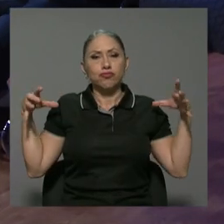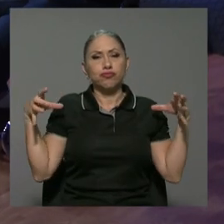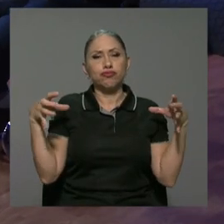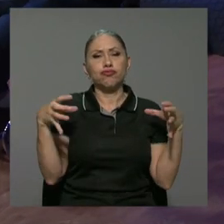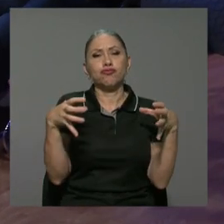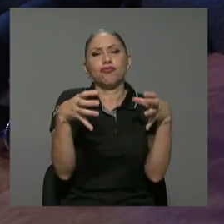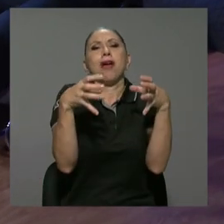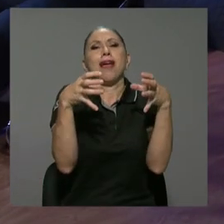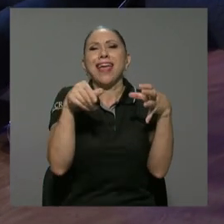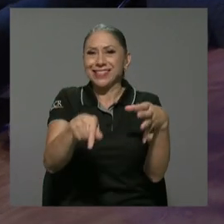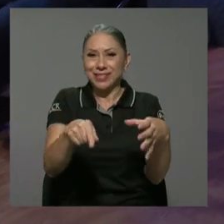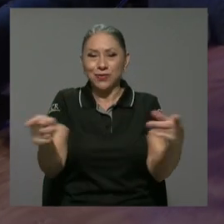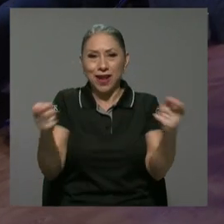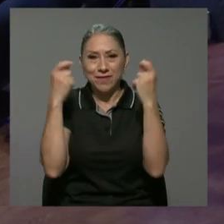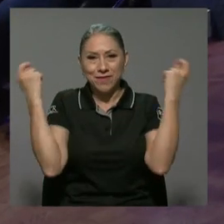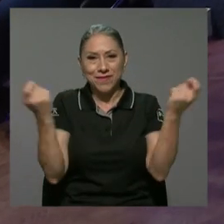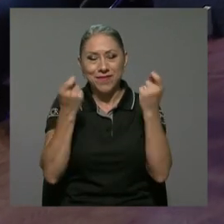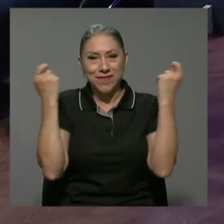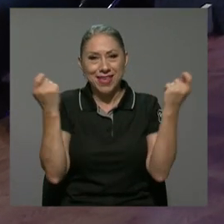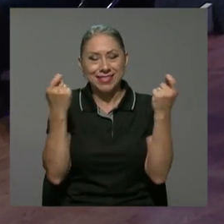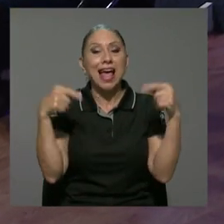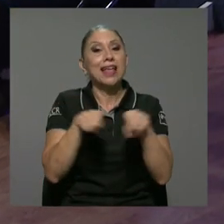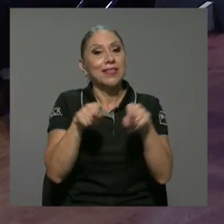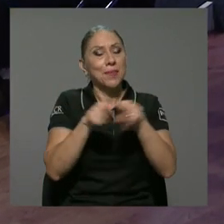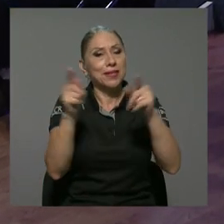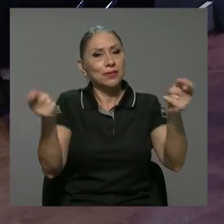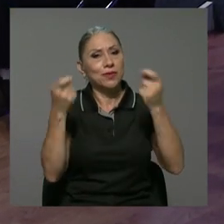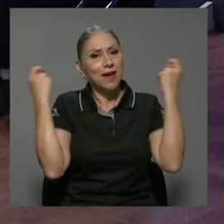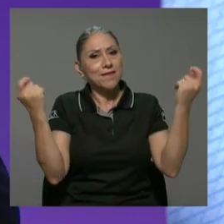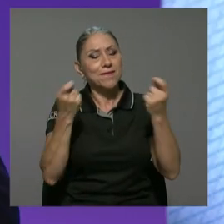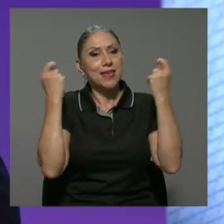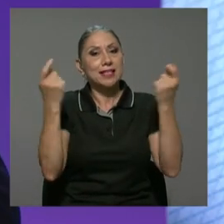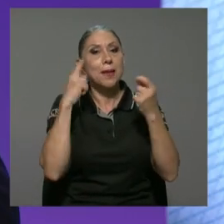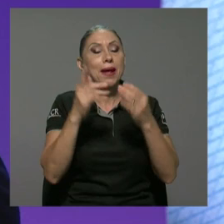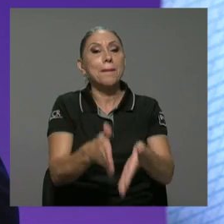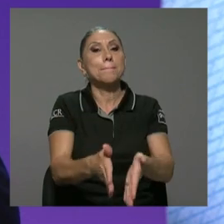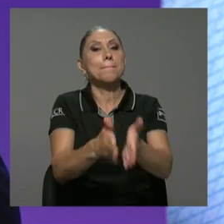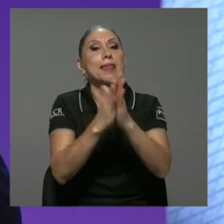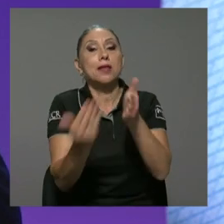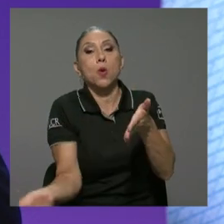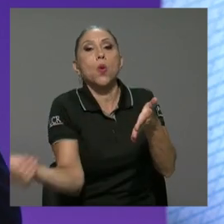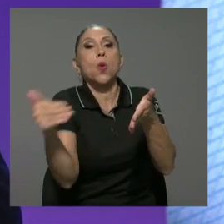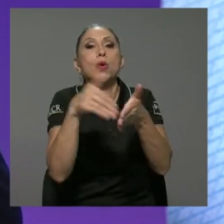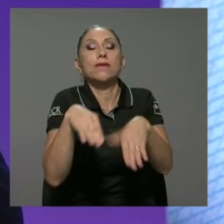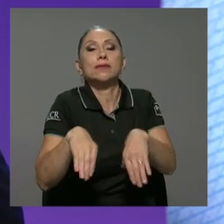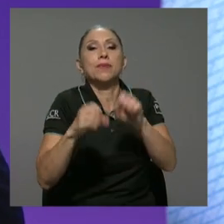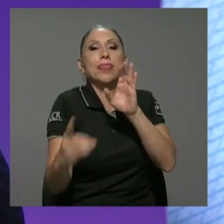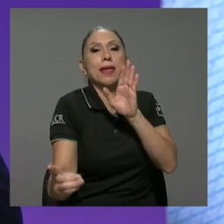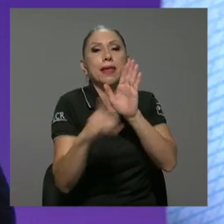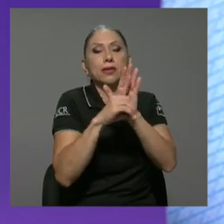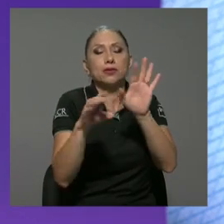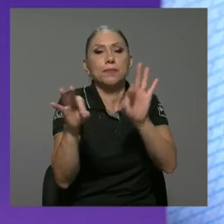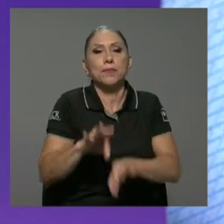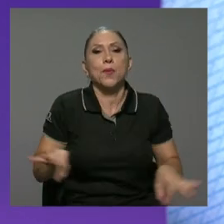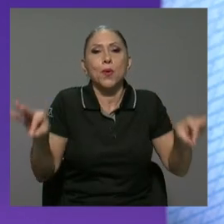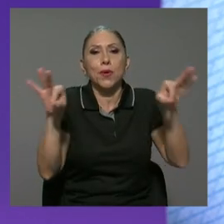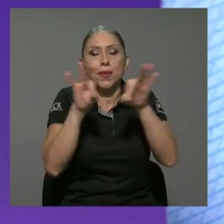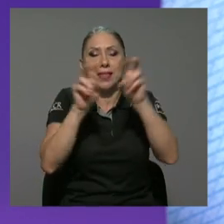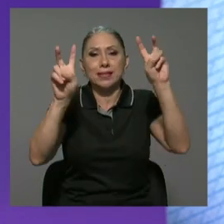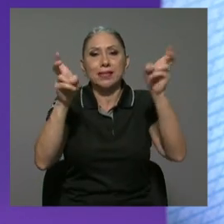una fiesta, pero también es una fiesta para solicitar reivindicaciones importantes en materia de educación pública.